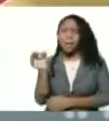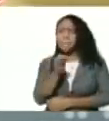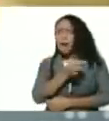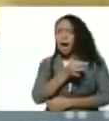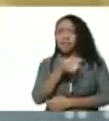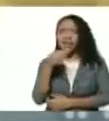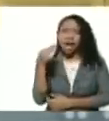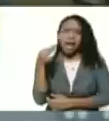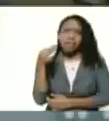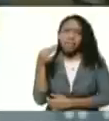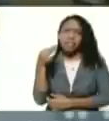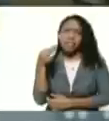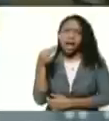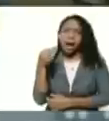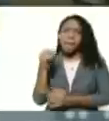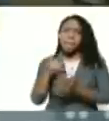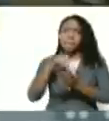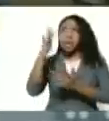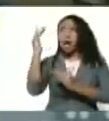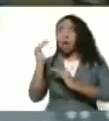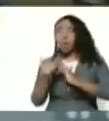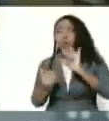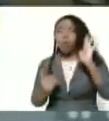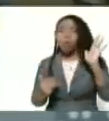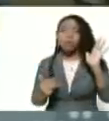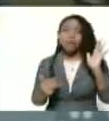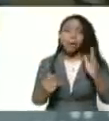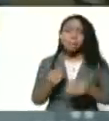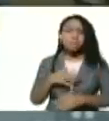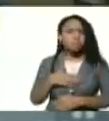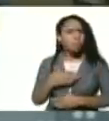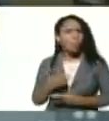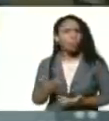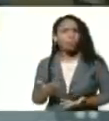maravillosas, milagrosas, para poder